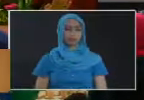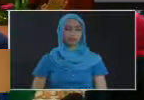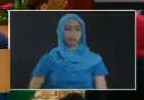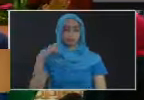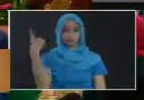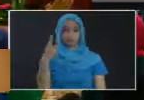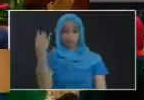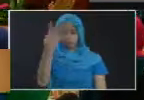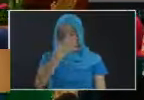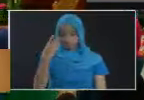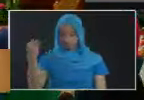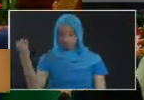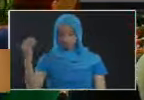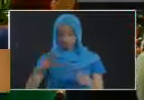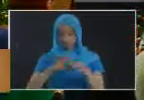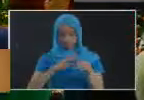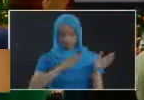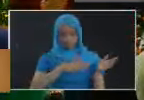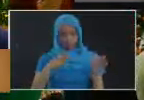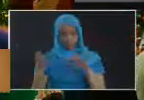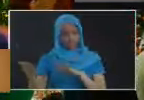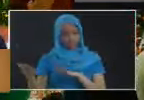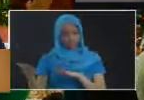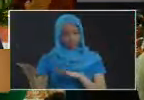Todo espíritu de muerte,